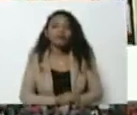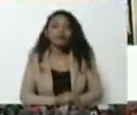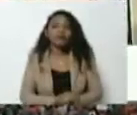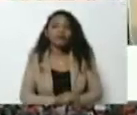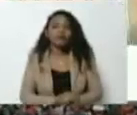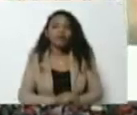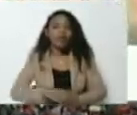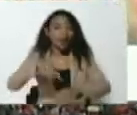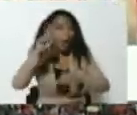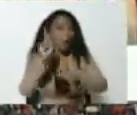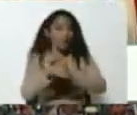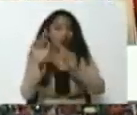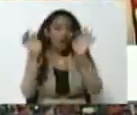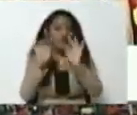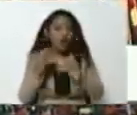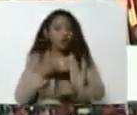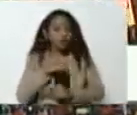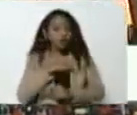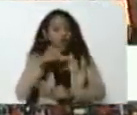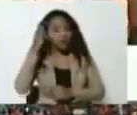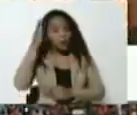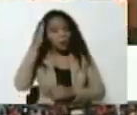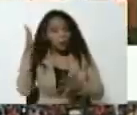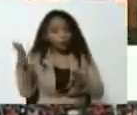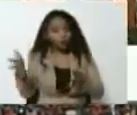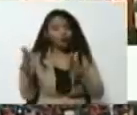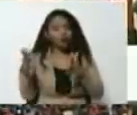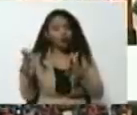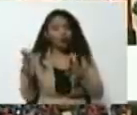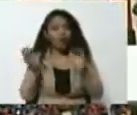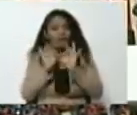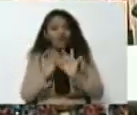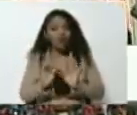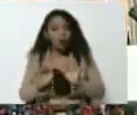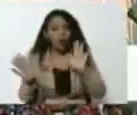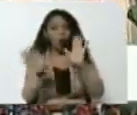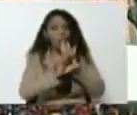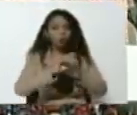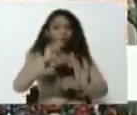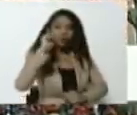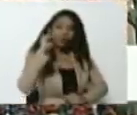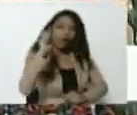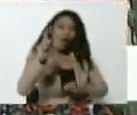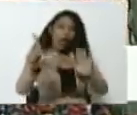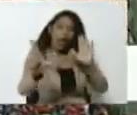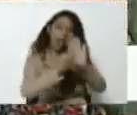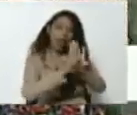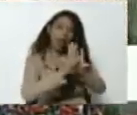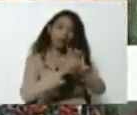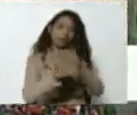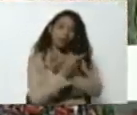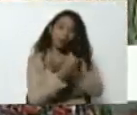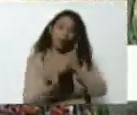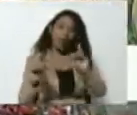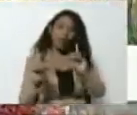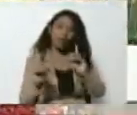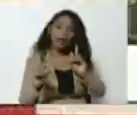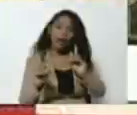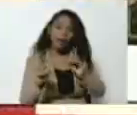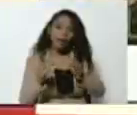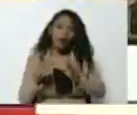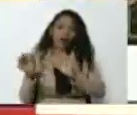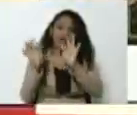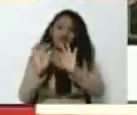por la única vía que nosotros sabemos ganar, por la vía constitucional, legal, democrática, por la